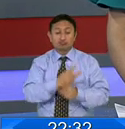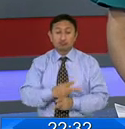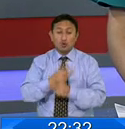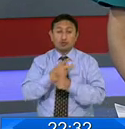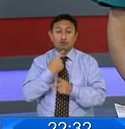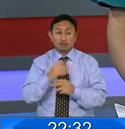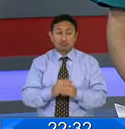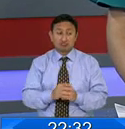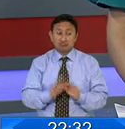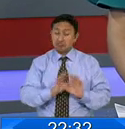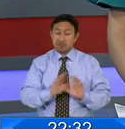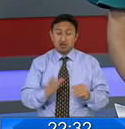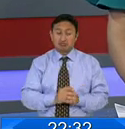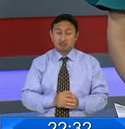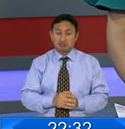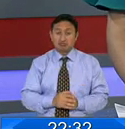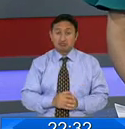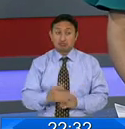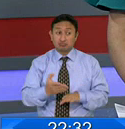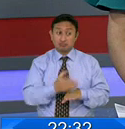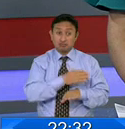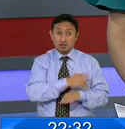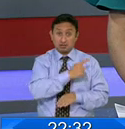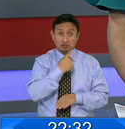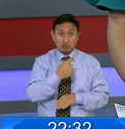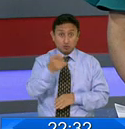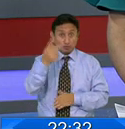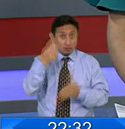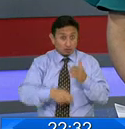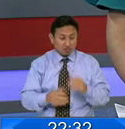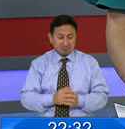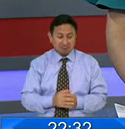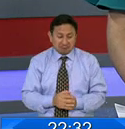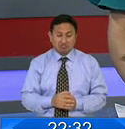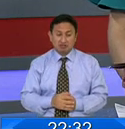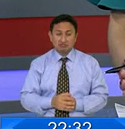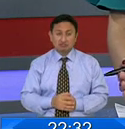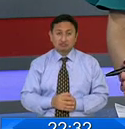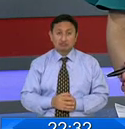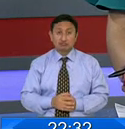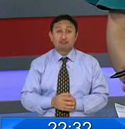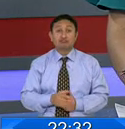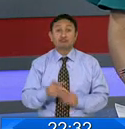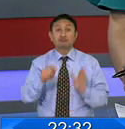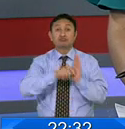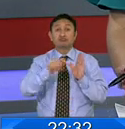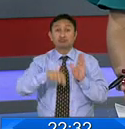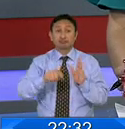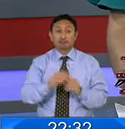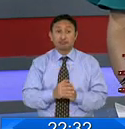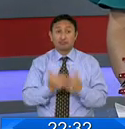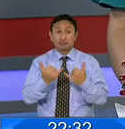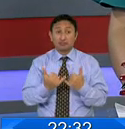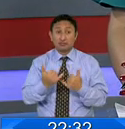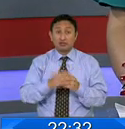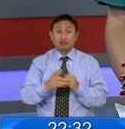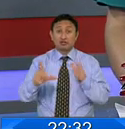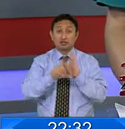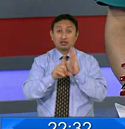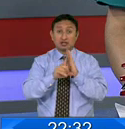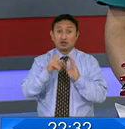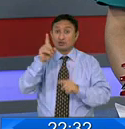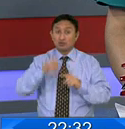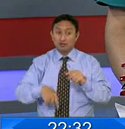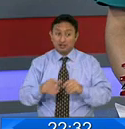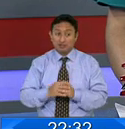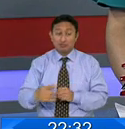concejales no asistirán pese a la advertencia de ser sancionados. Expertos señalan que no se podría aplicar la ley porque